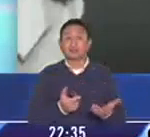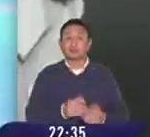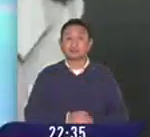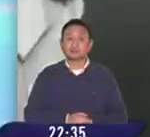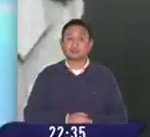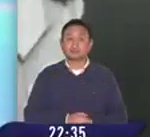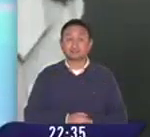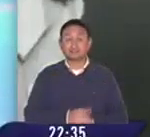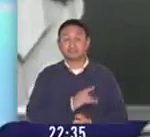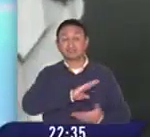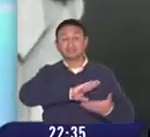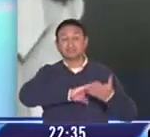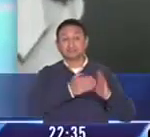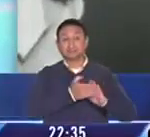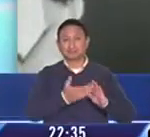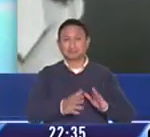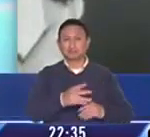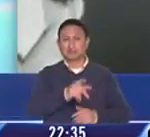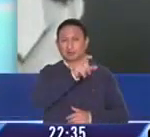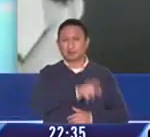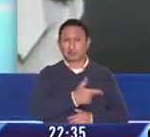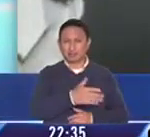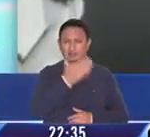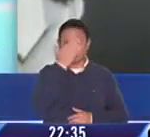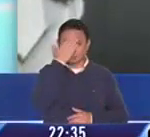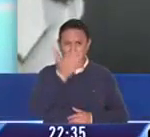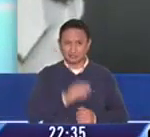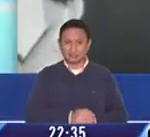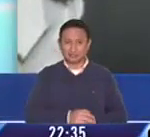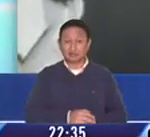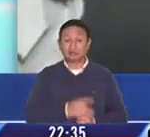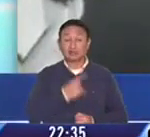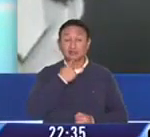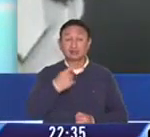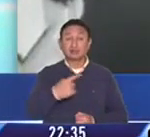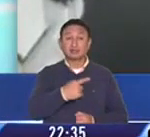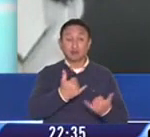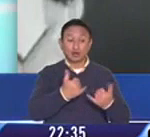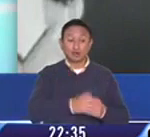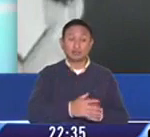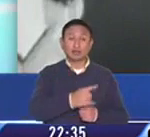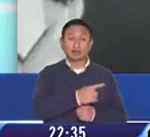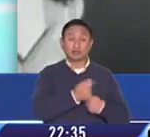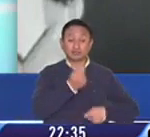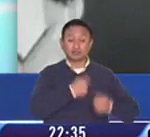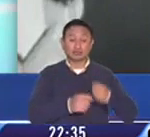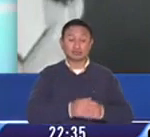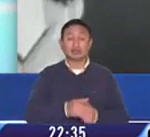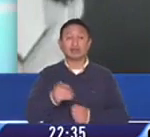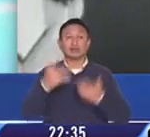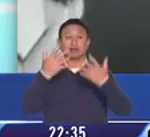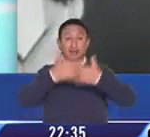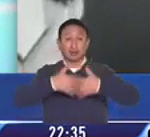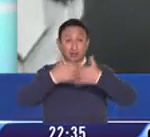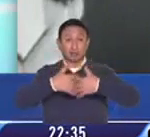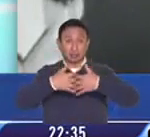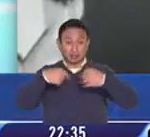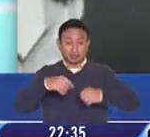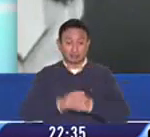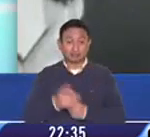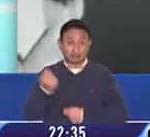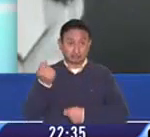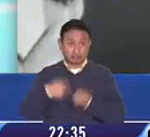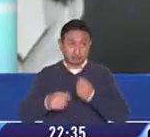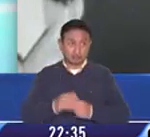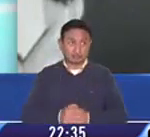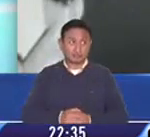La comunidad tiene identificados a los delincuentes. Dicen que su objetivo es vender las rejillas a las fundidoras para obtener unos cuantos